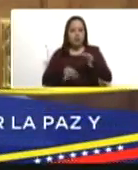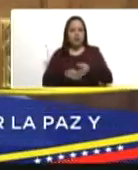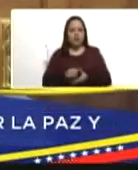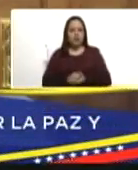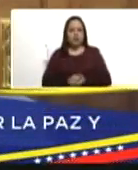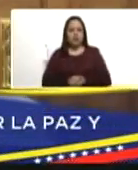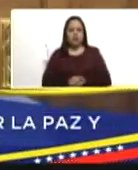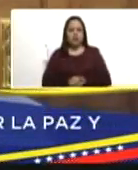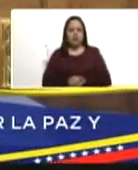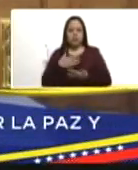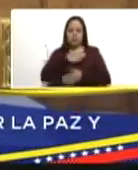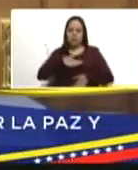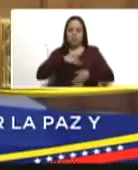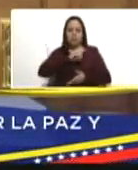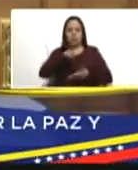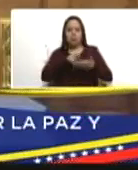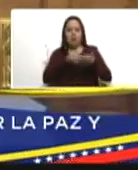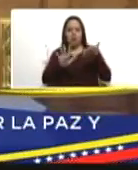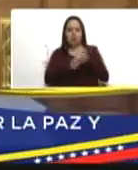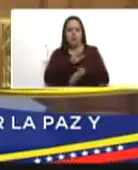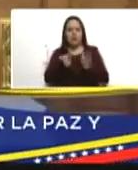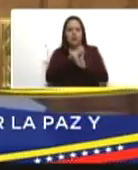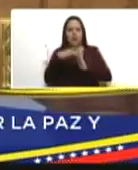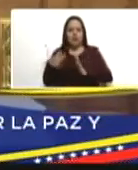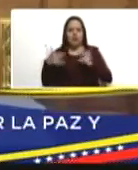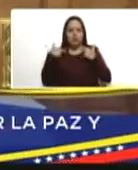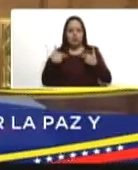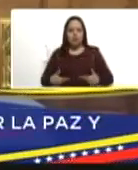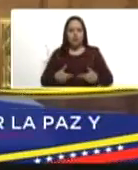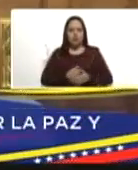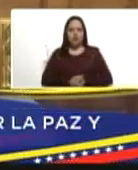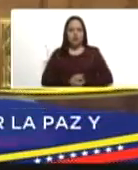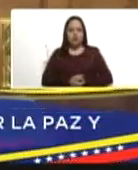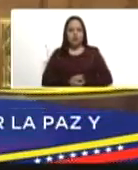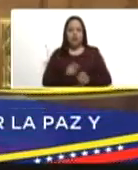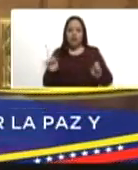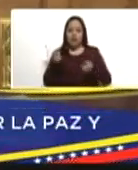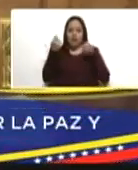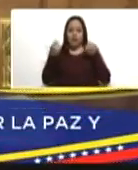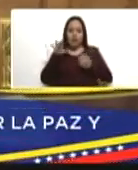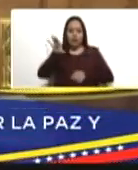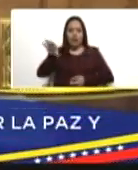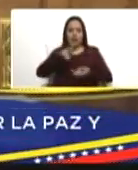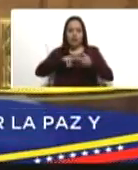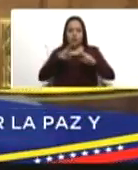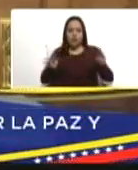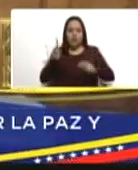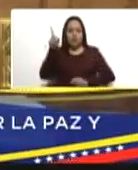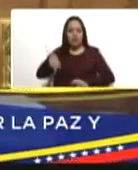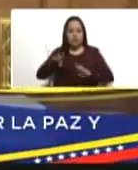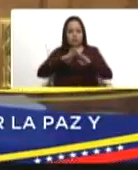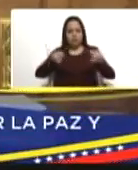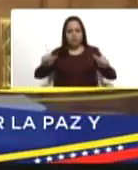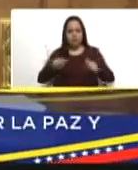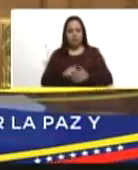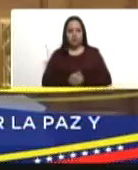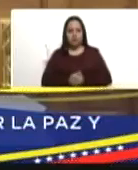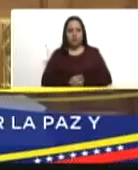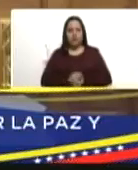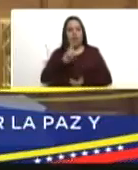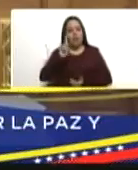de goce pleno de los derechos humanos de salvaguarda de la paz social y territorial y